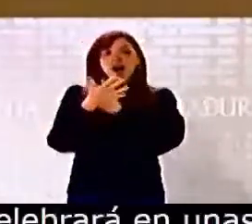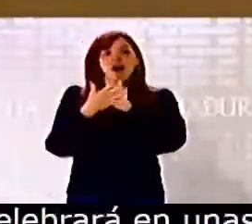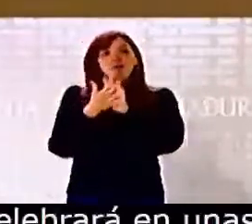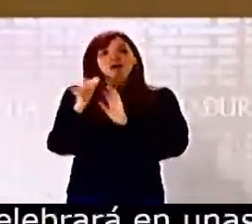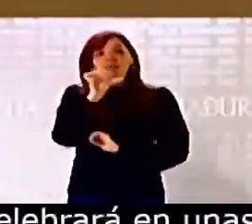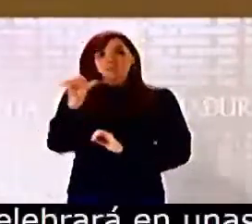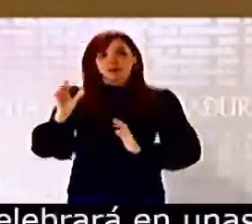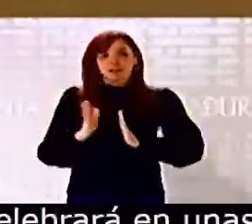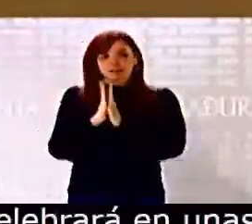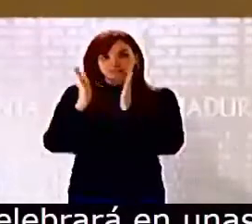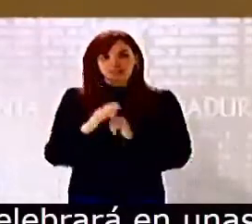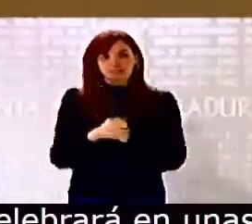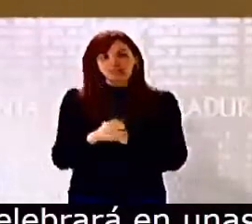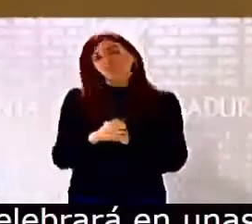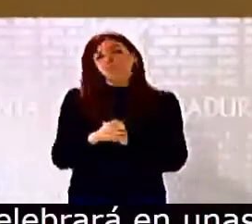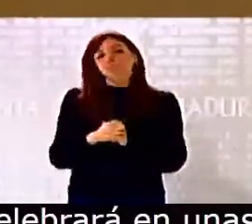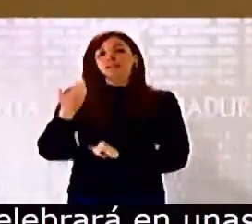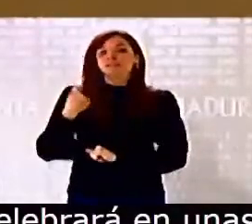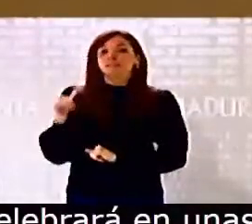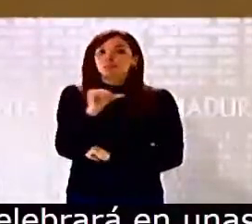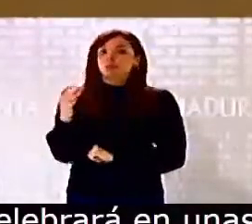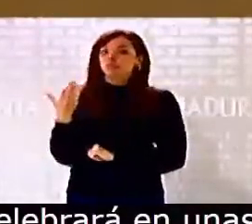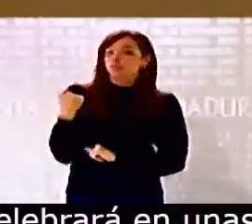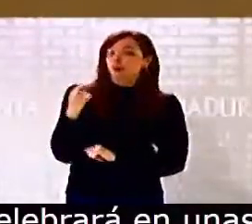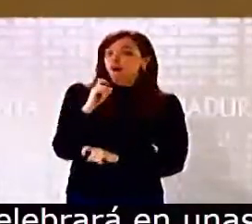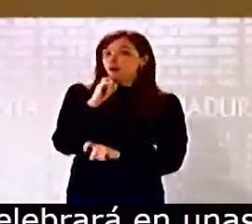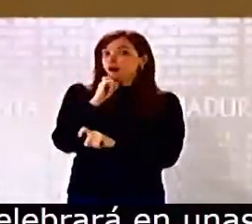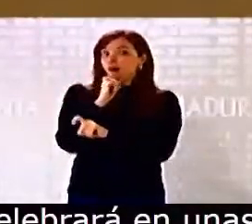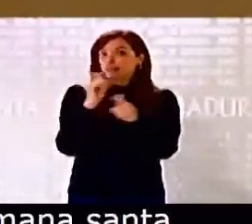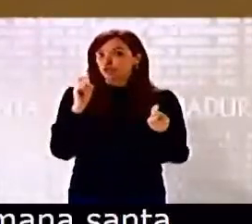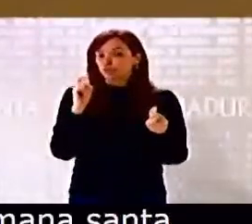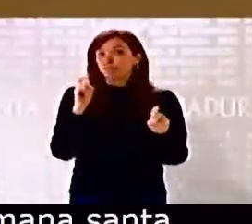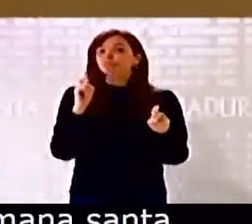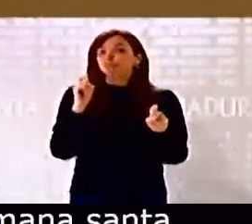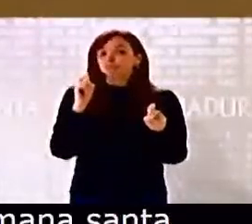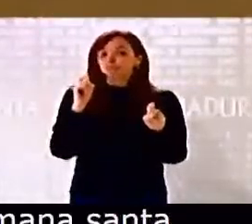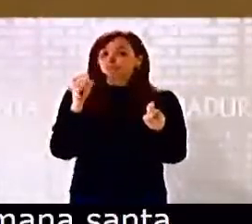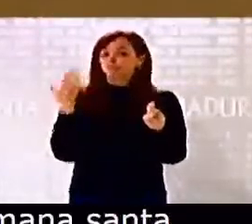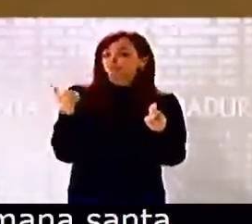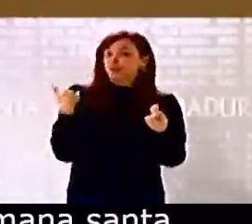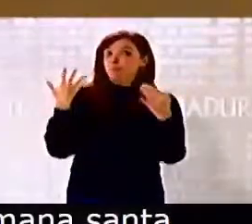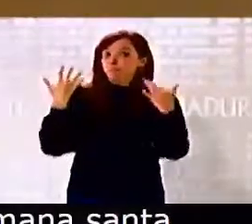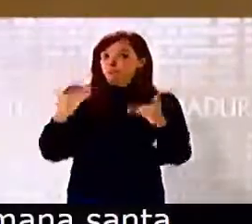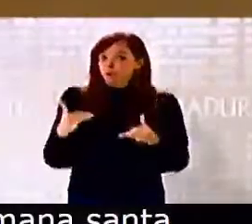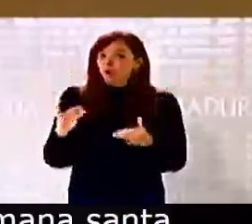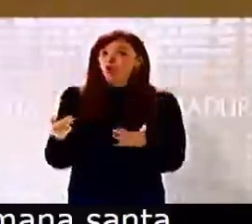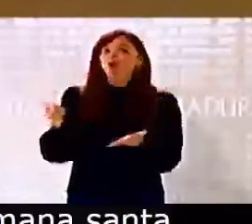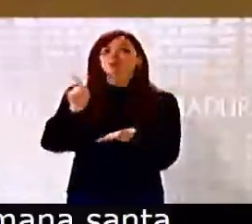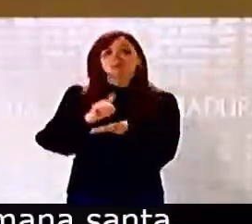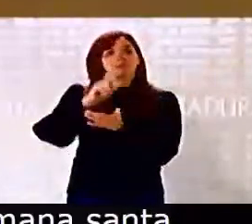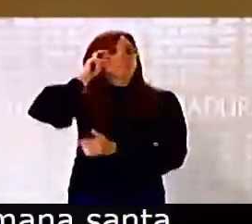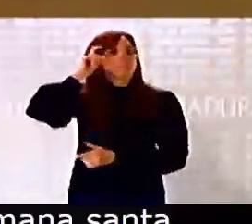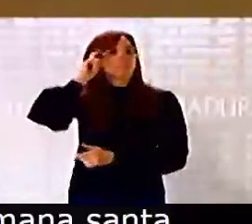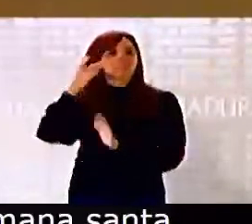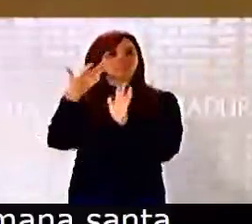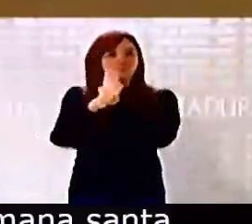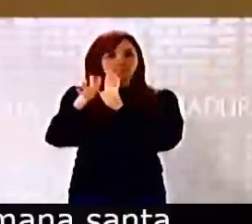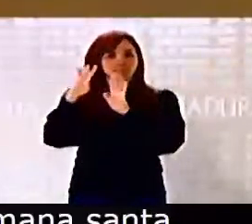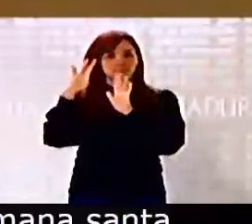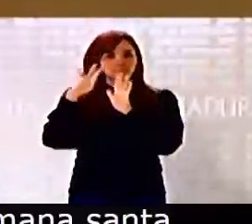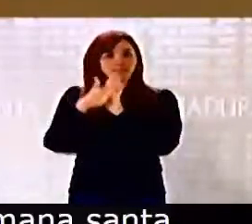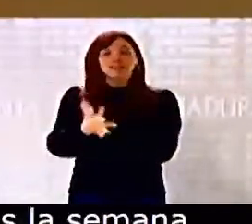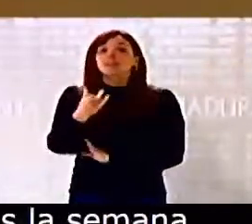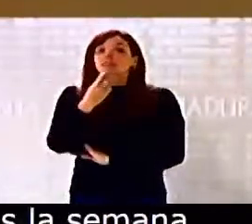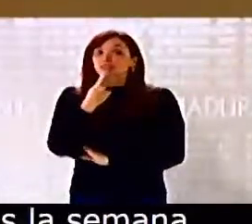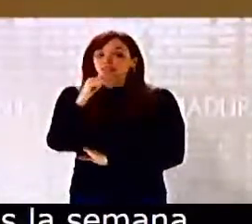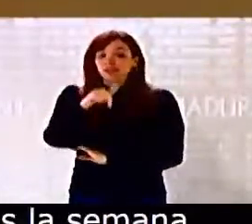ya les avanzamos la semana pasada y luego reiteró en la tarde del miércoles el vicepresidente segundo. Extremadura siempre